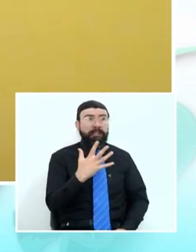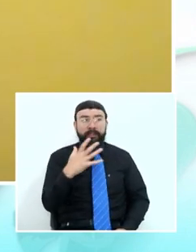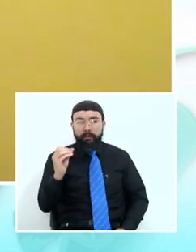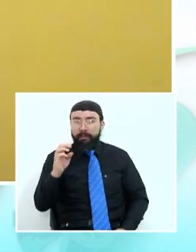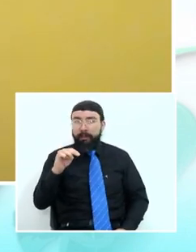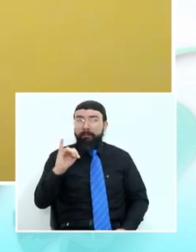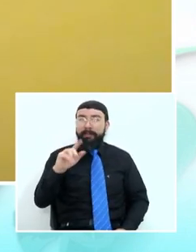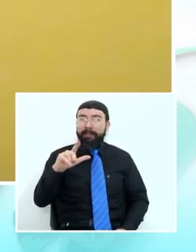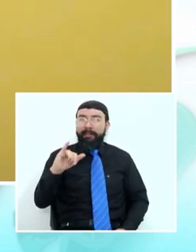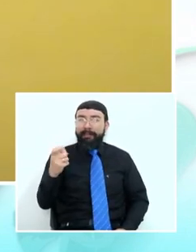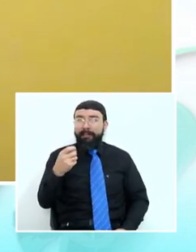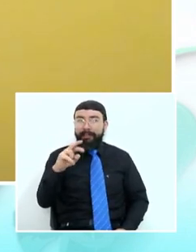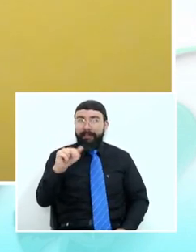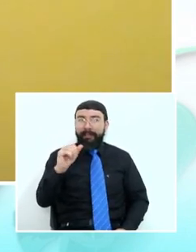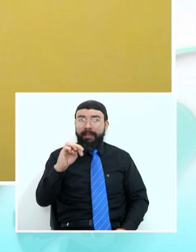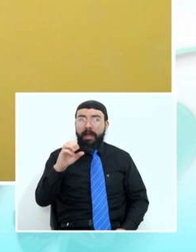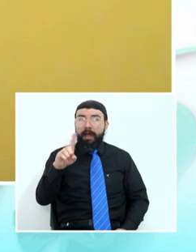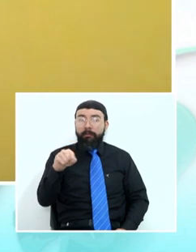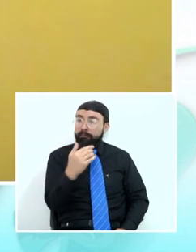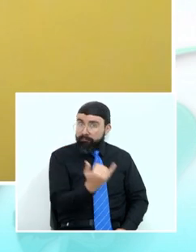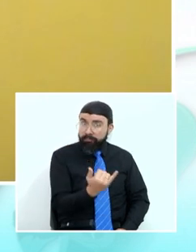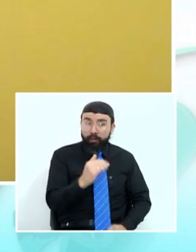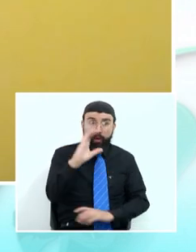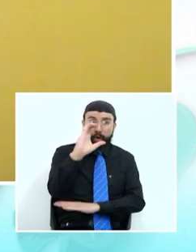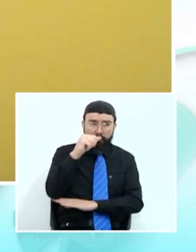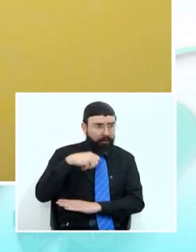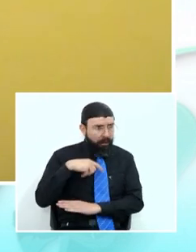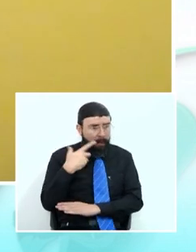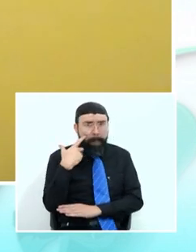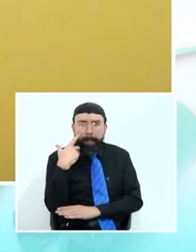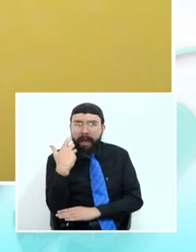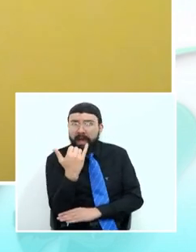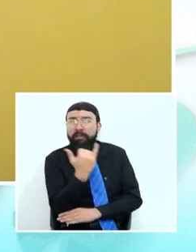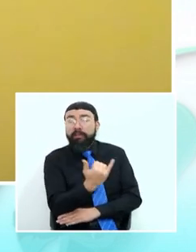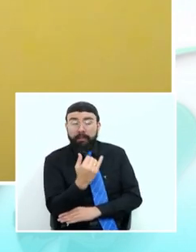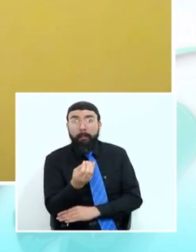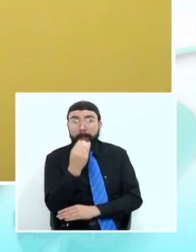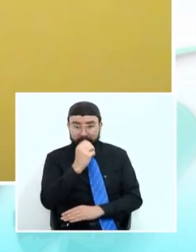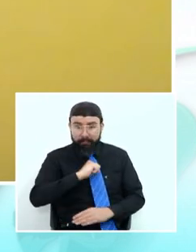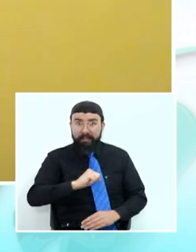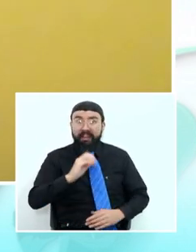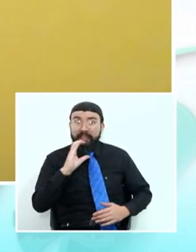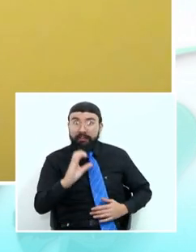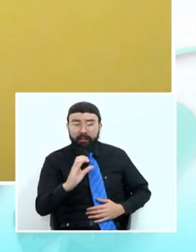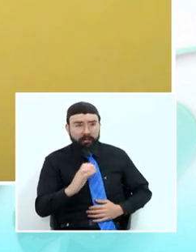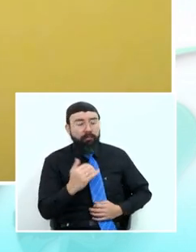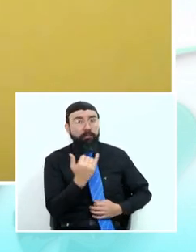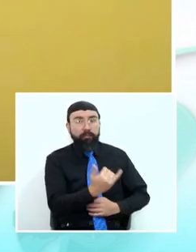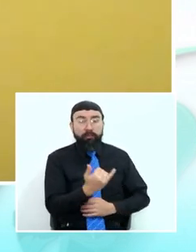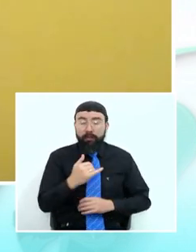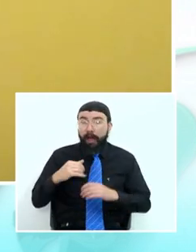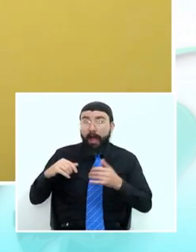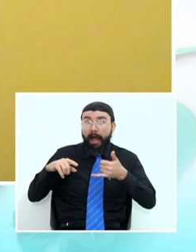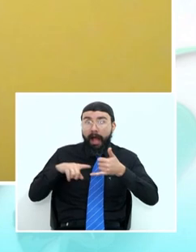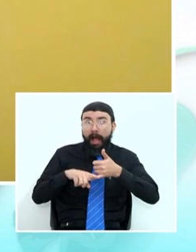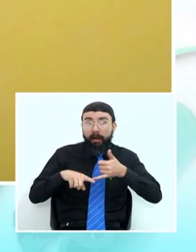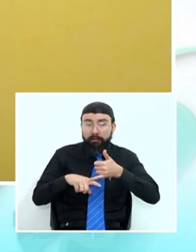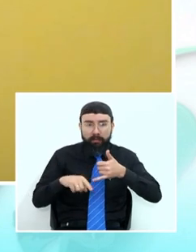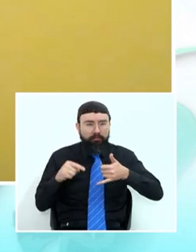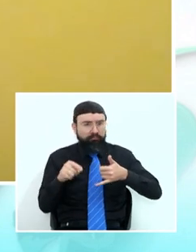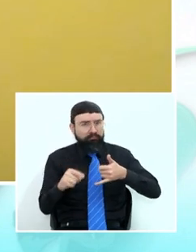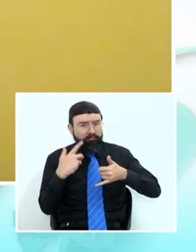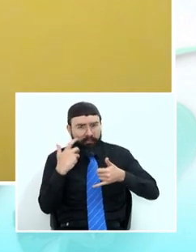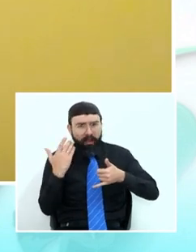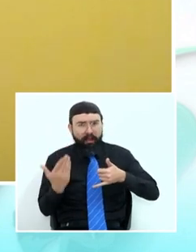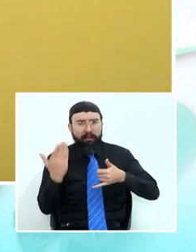recordar que en Colombia tenemos la campeona de la vitamina C, que es una fruta amazónica que ya por fortuna